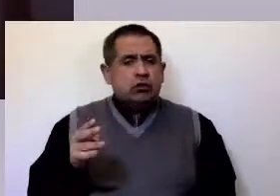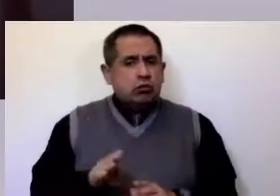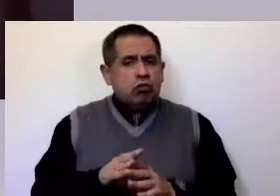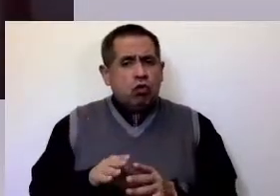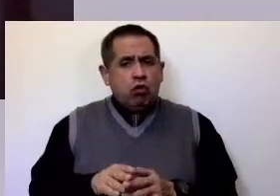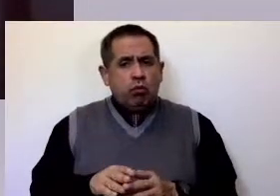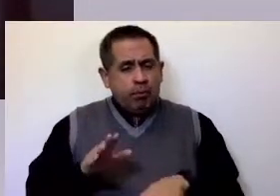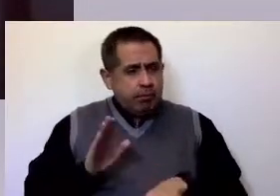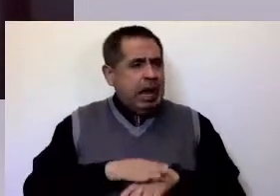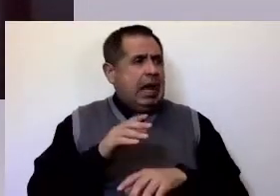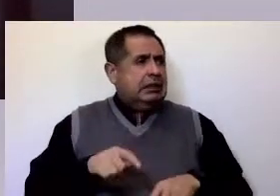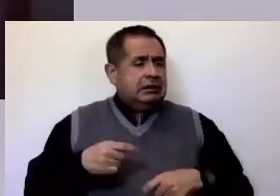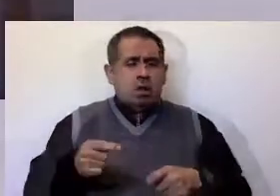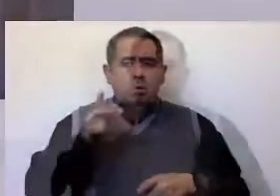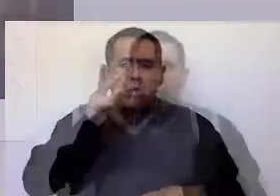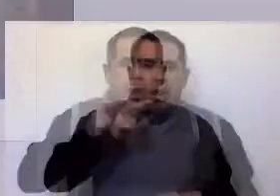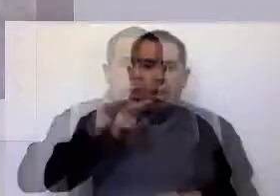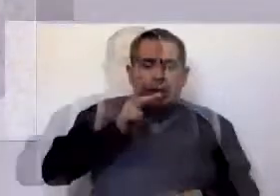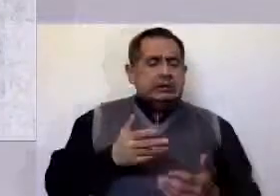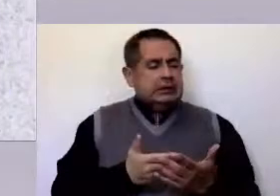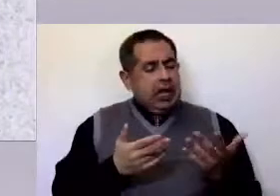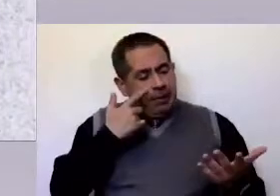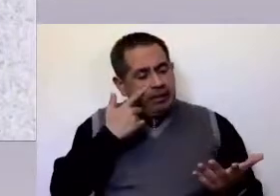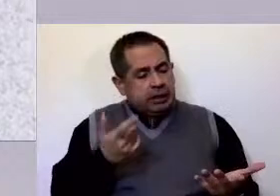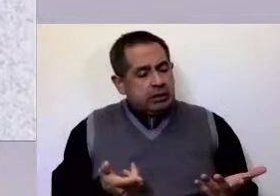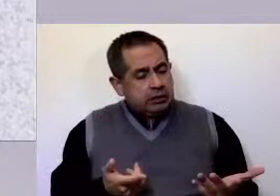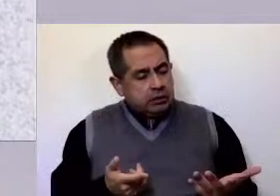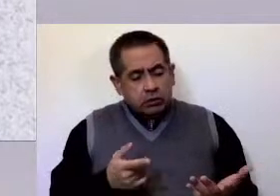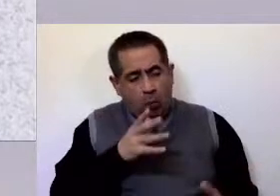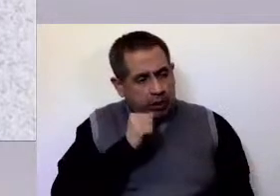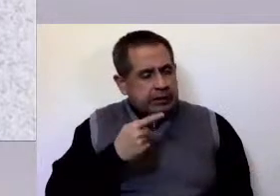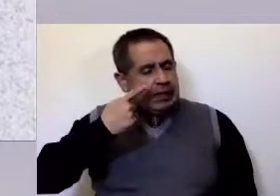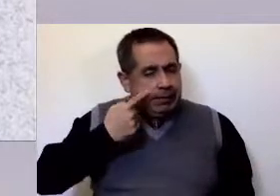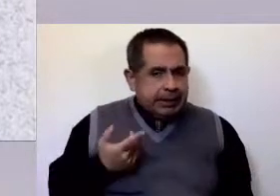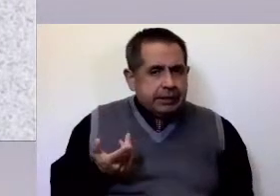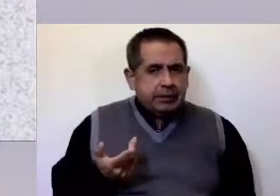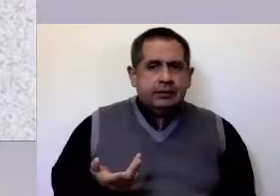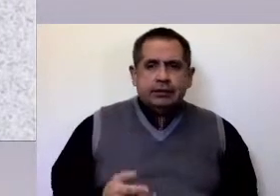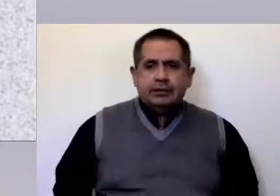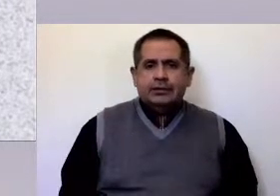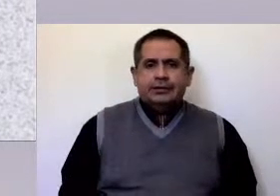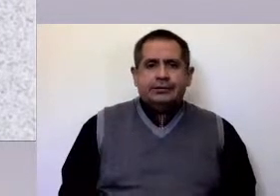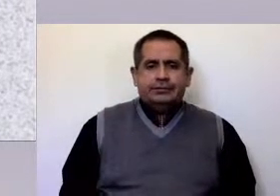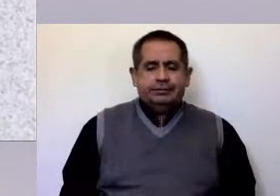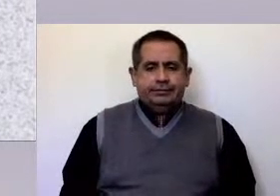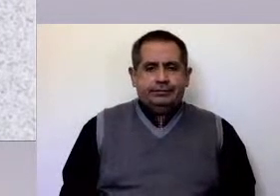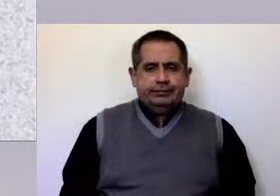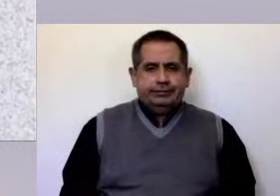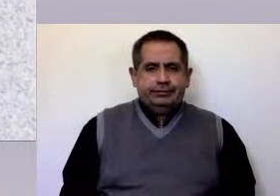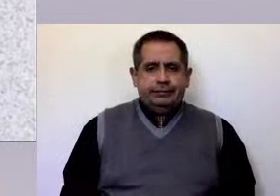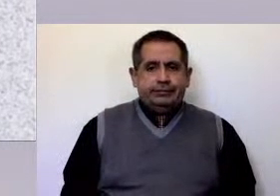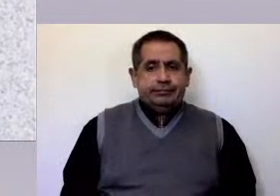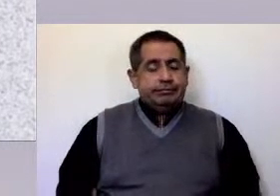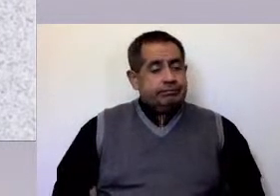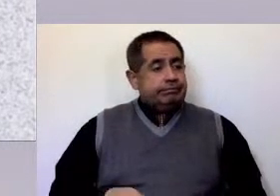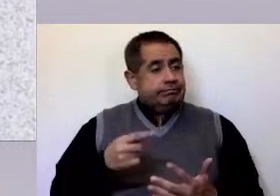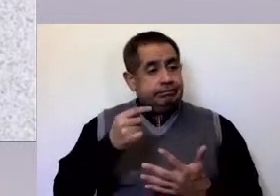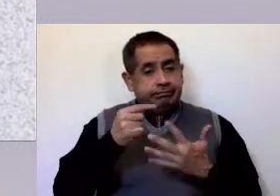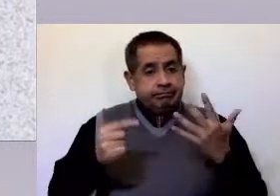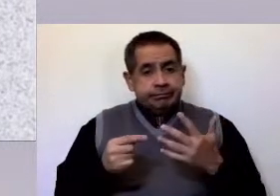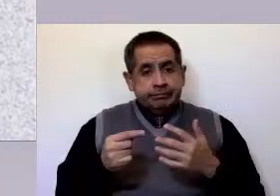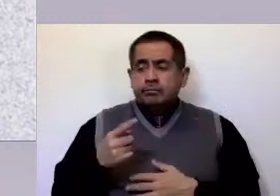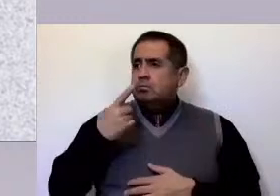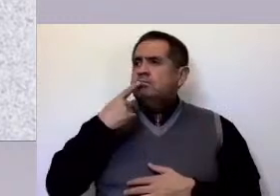material probatorio en que sustente su dicho de ahí en todo asunto en el que se impugne la